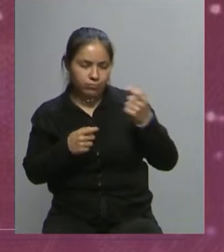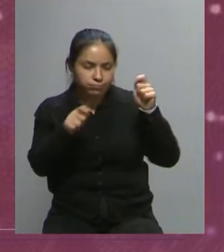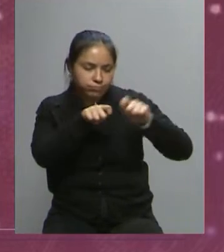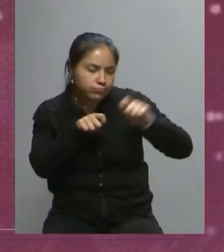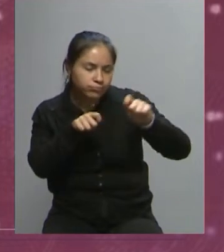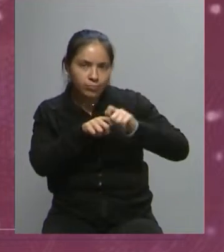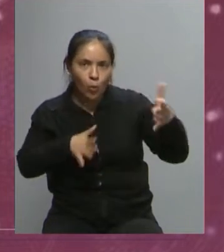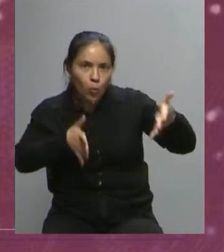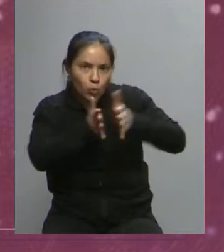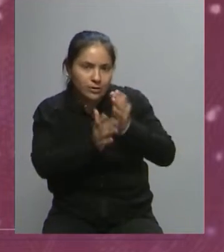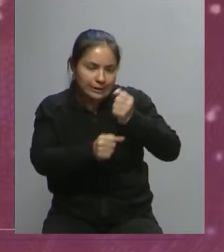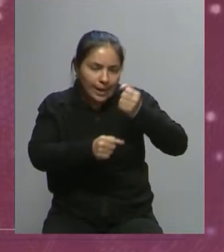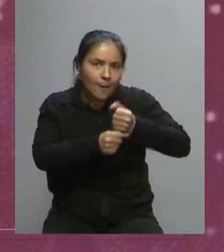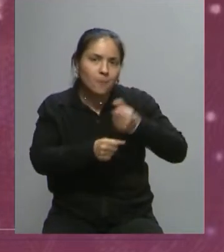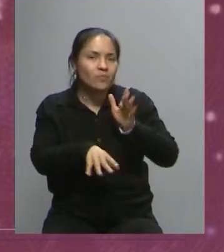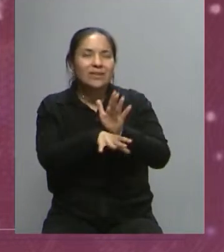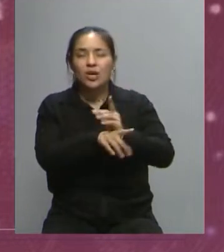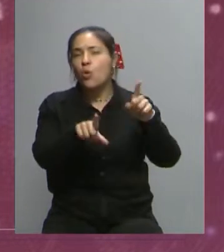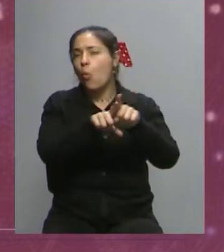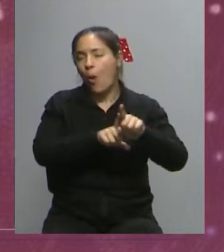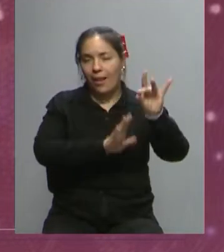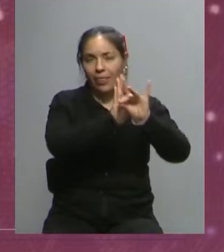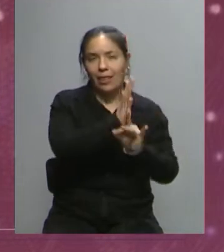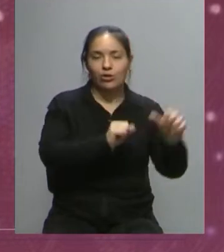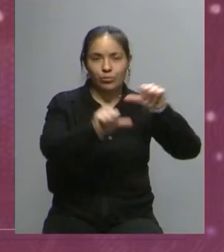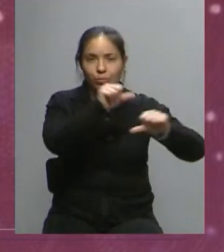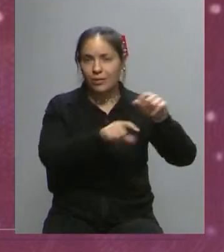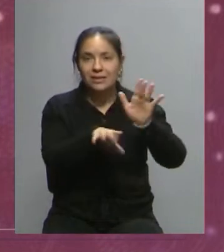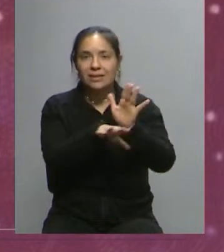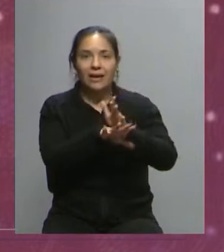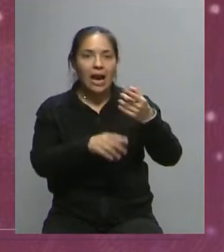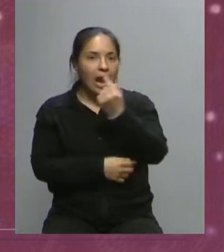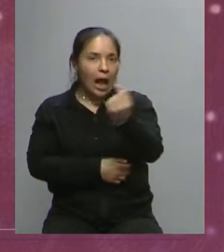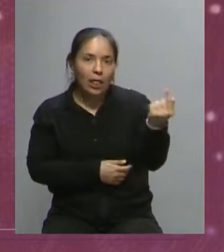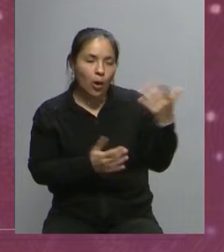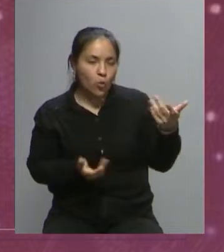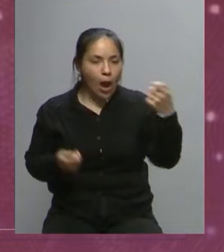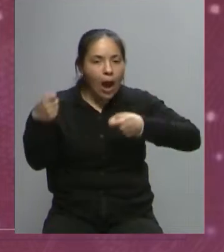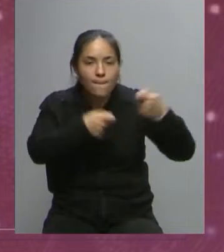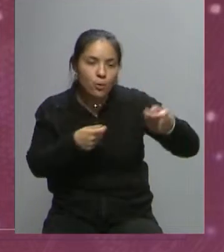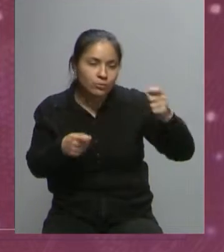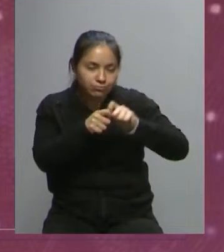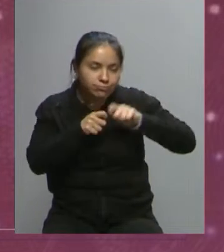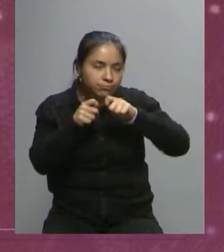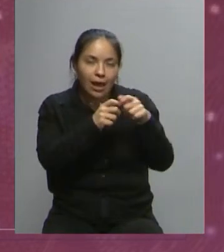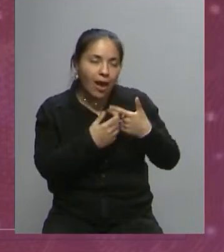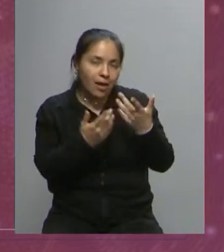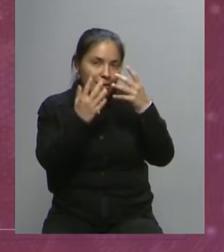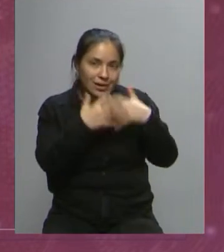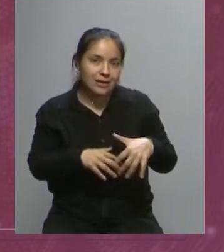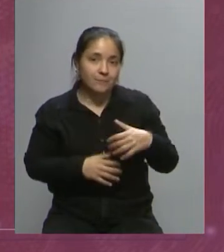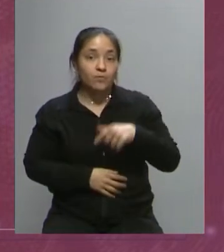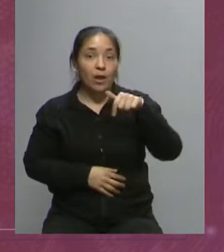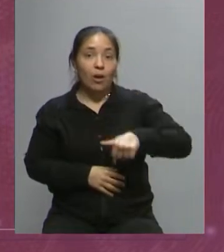la ciencia de datos es un trabajo muy iterativo y es colaborativo desde ese punto de vista. Bueno, vamos a ir a una pausa y enseguida seguimos hablando de Big Data. Estamos en